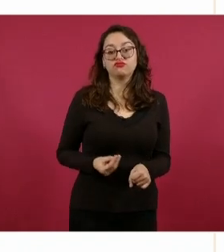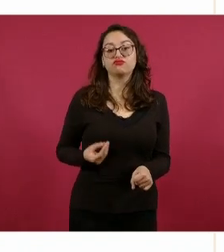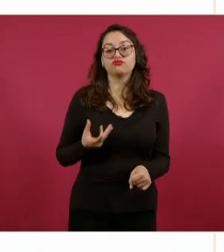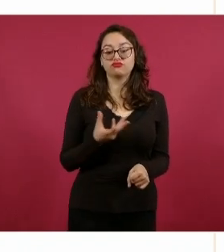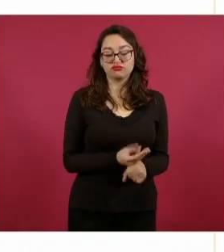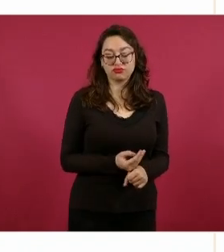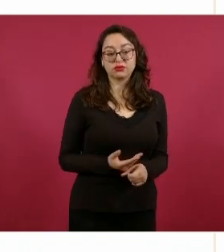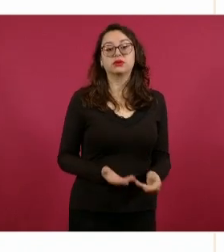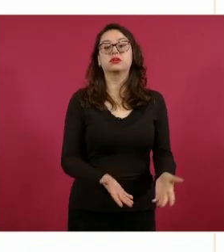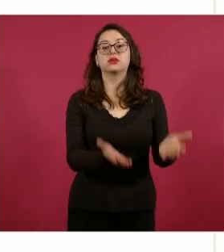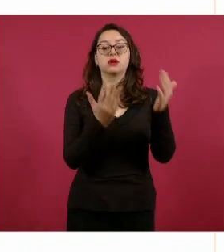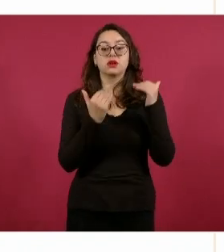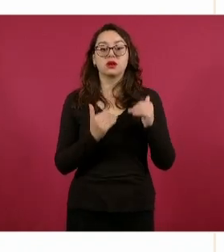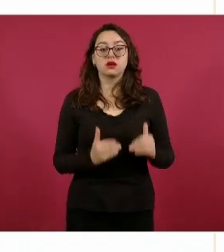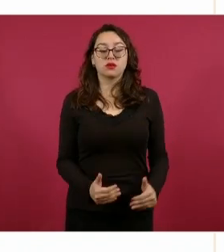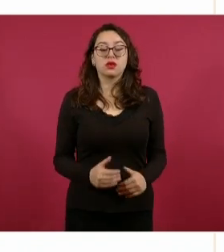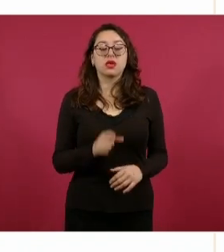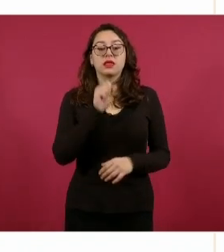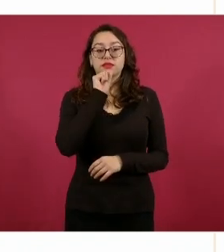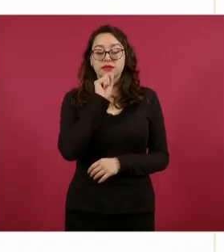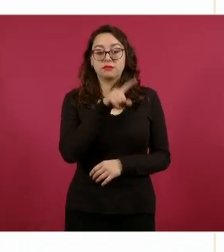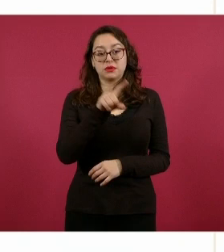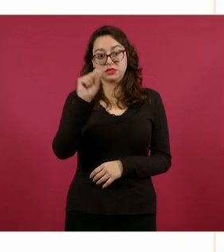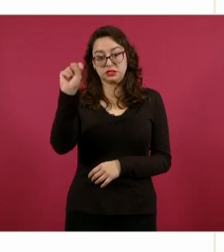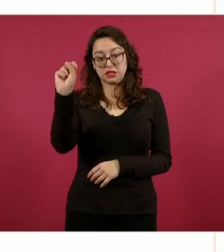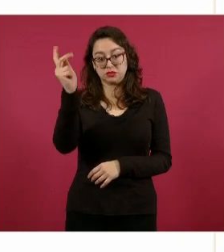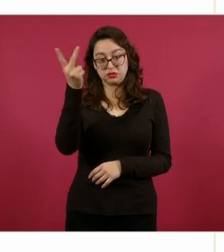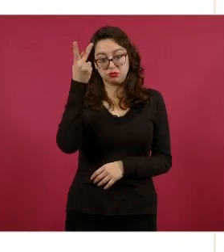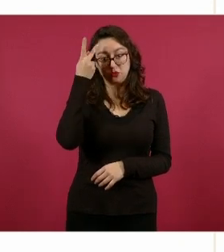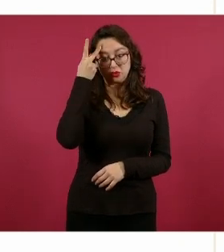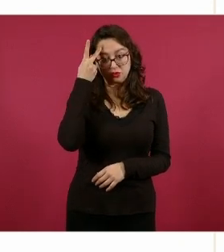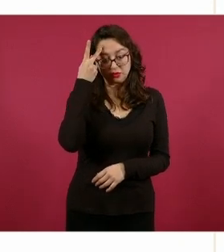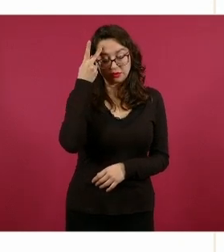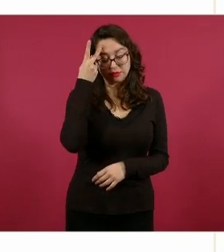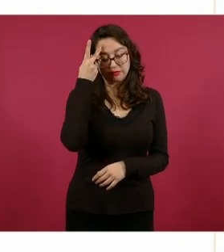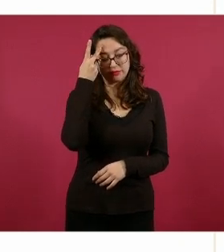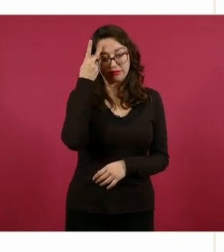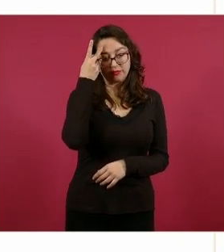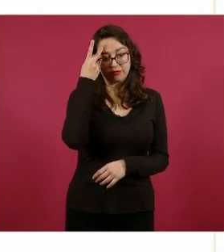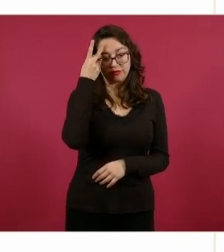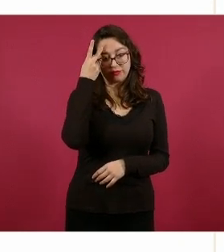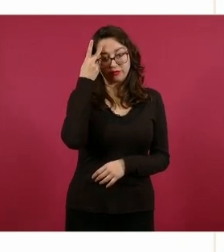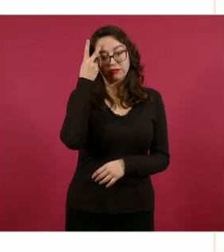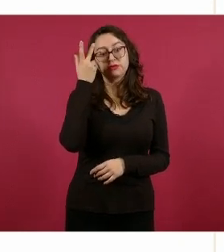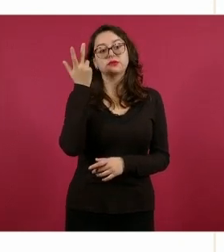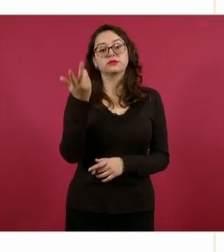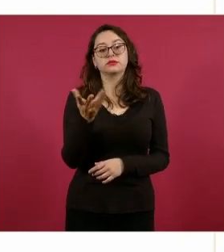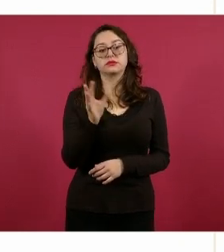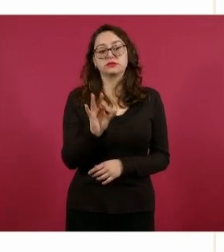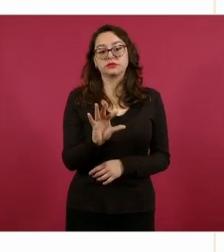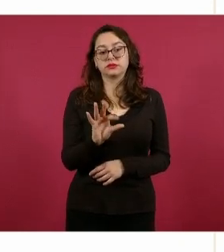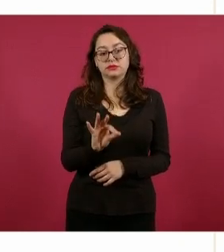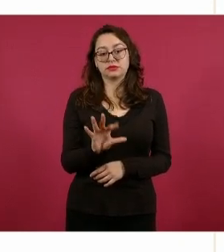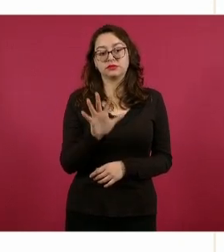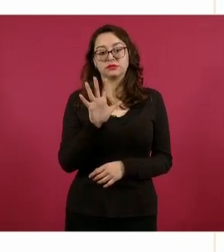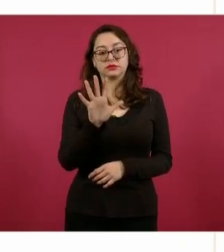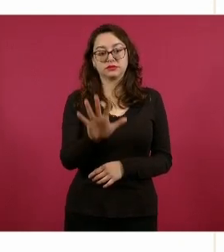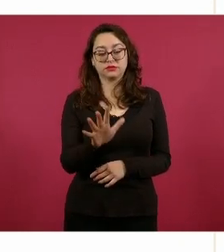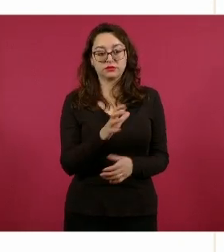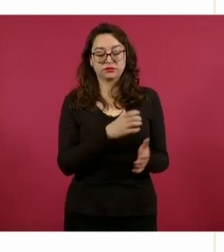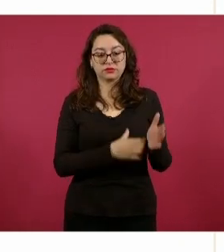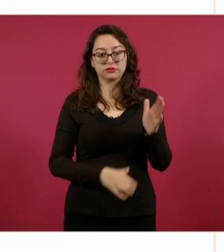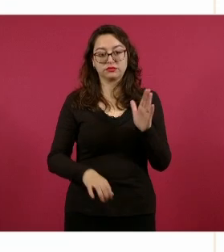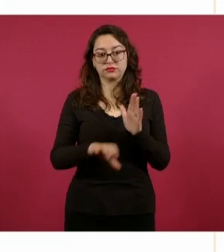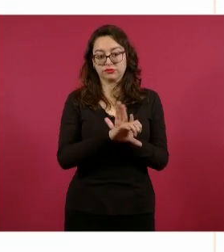La siguiente, por favor. También en el estado de San Luis Potosí, que cuenta con 45 quirófanos,